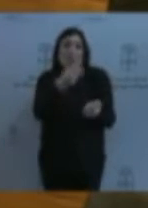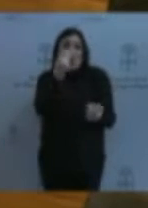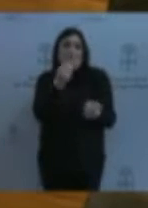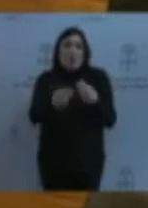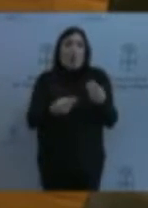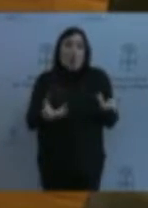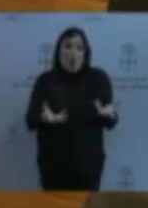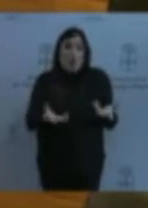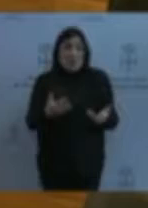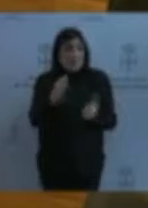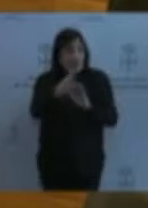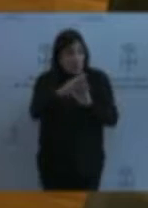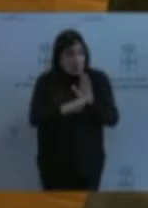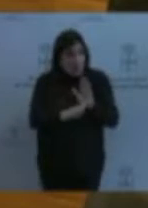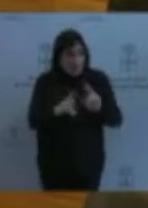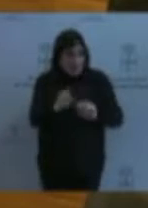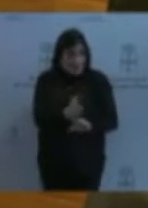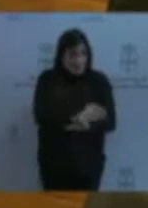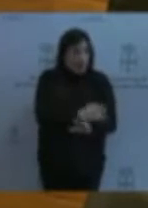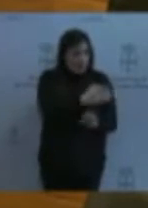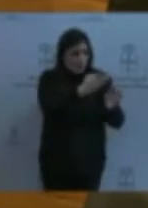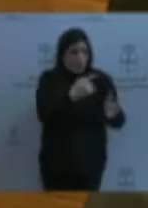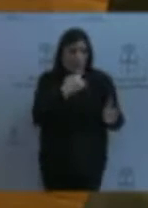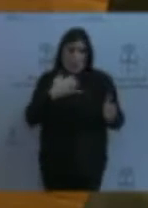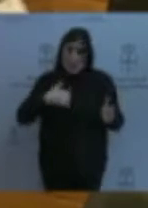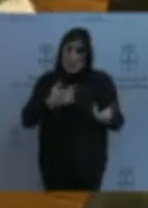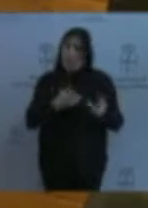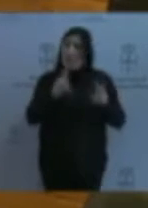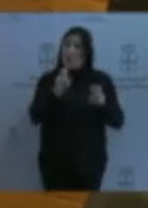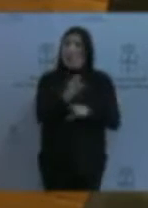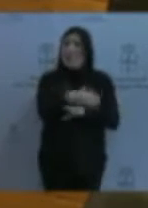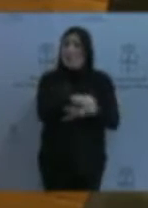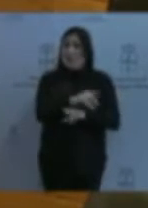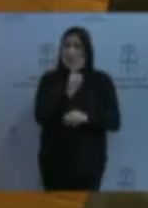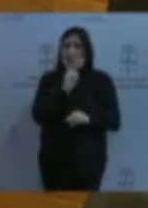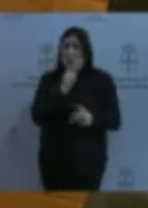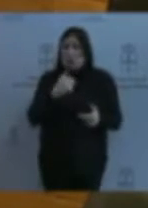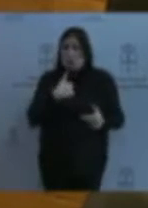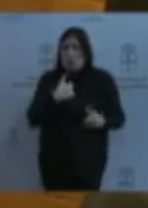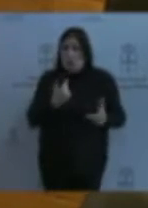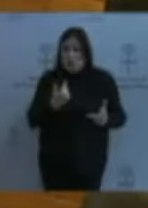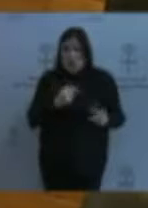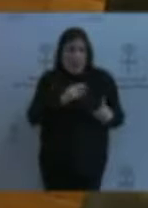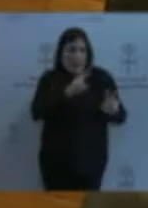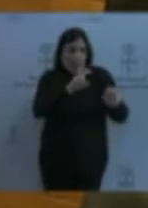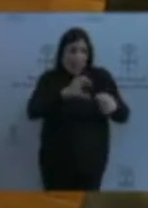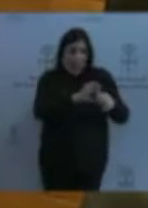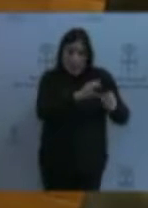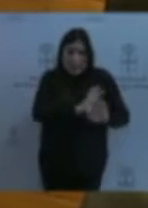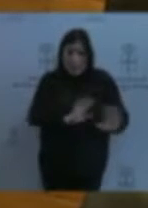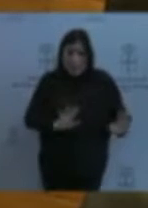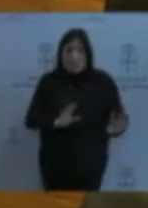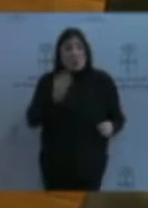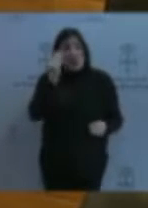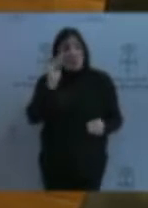en tema de mantenimientos, no me voy a dedicar esta pregunta a este tema. Consideramos que el cambio climático es desolador en